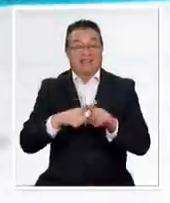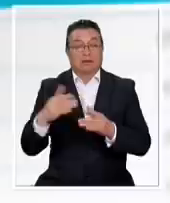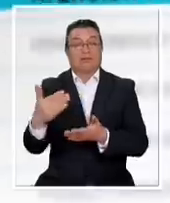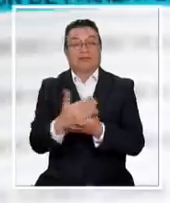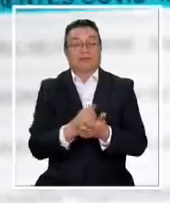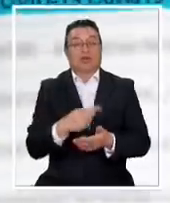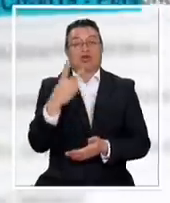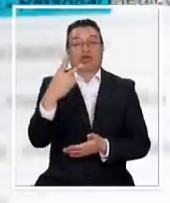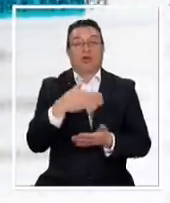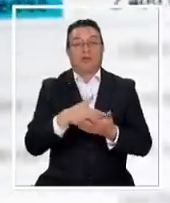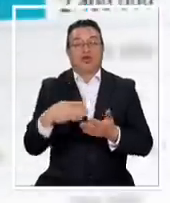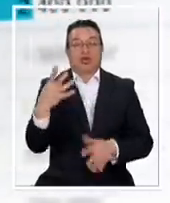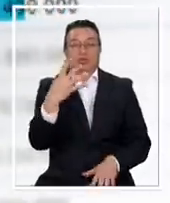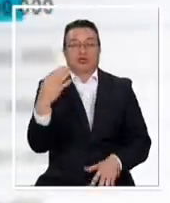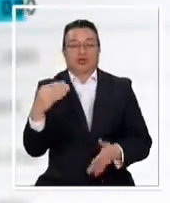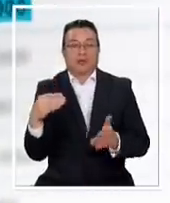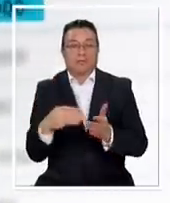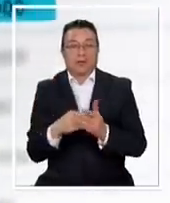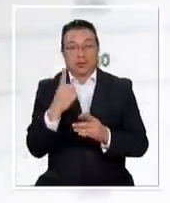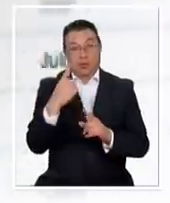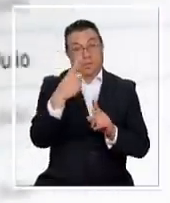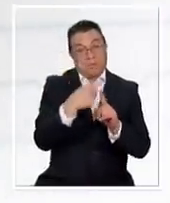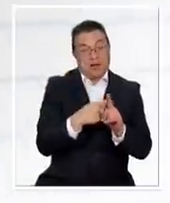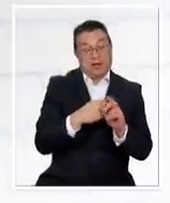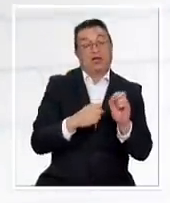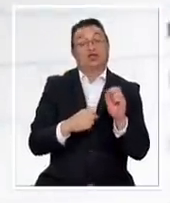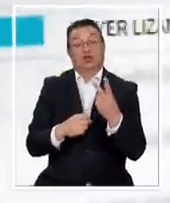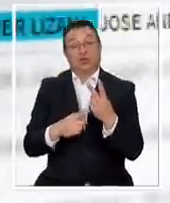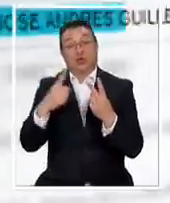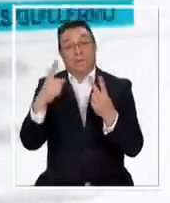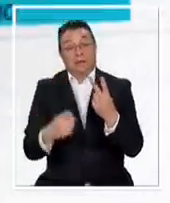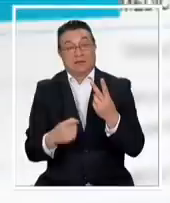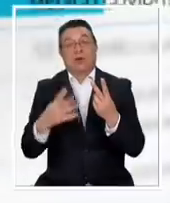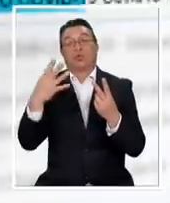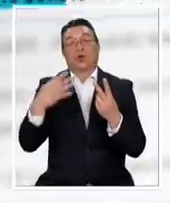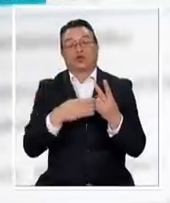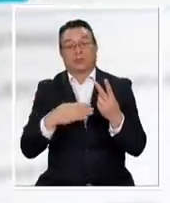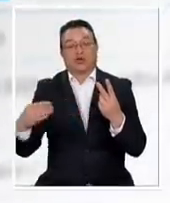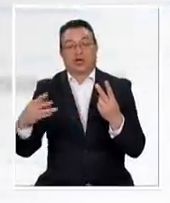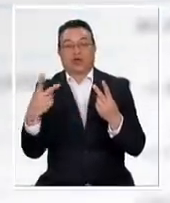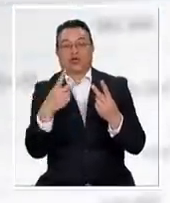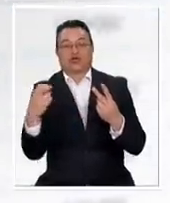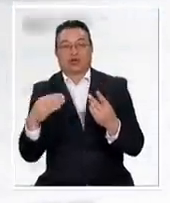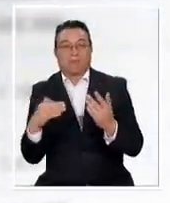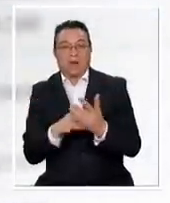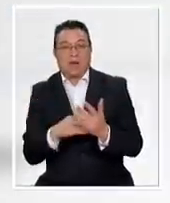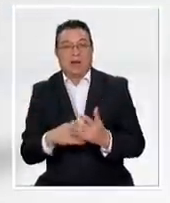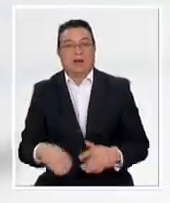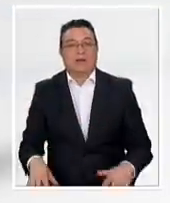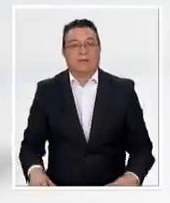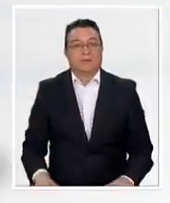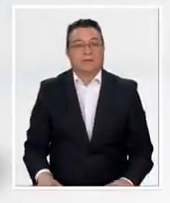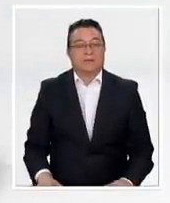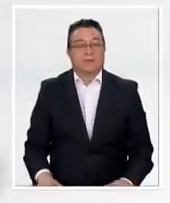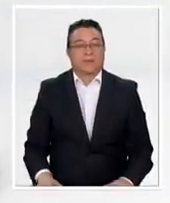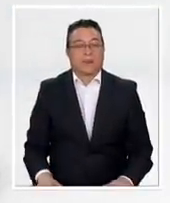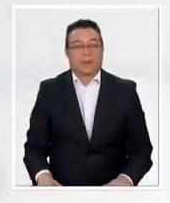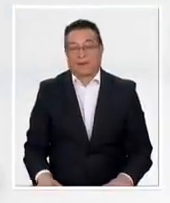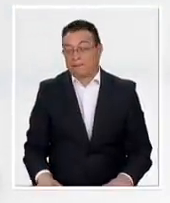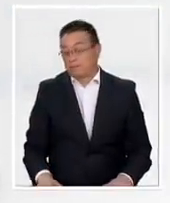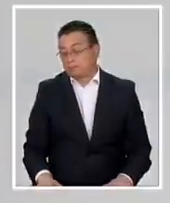de 2.400.000 pesos el primer mes y el segundo de 4.200.000 pesos.